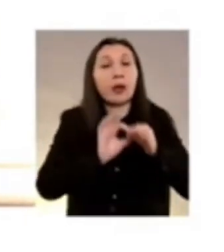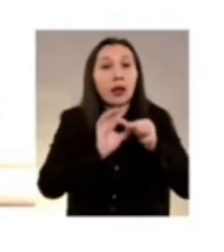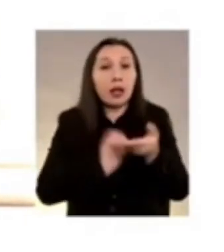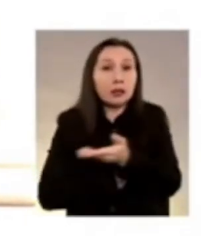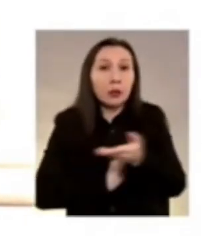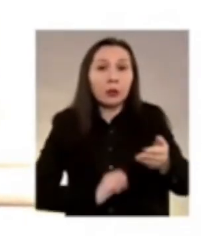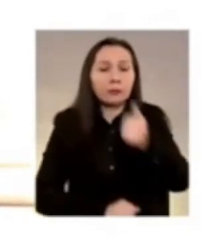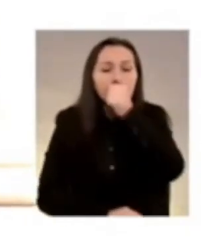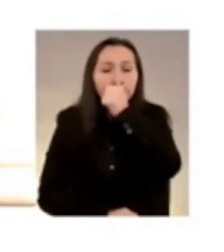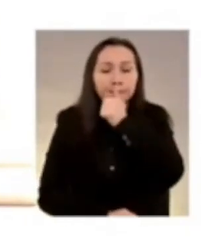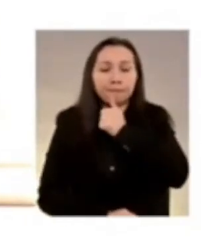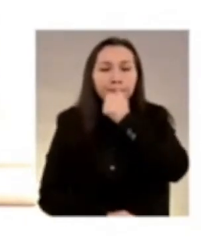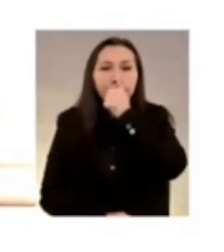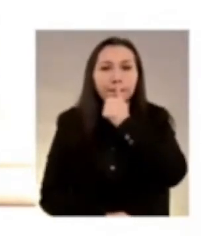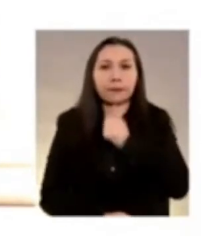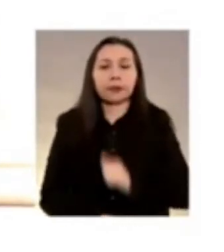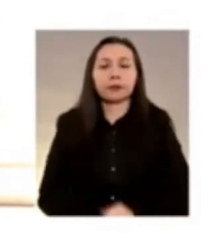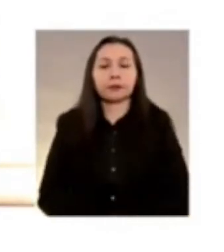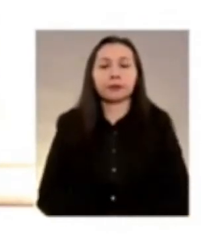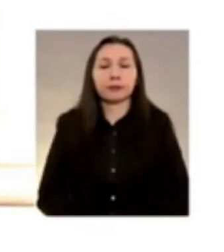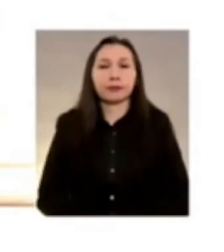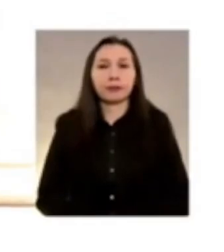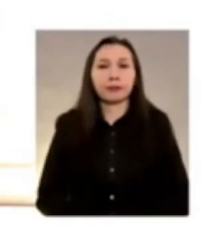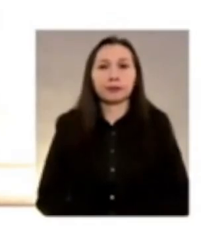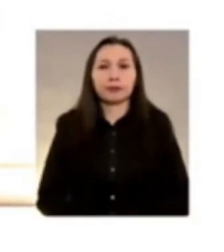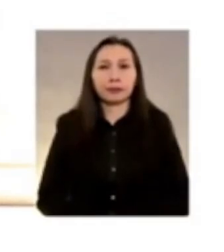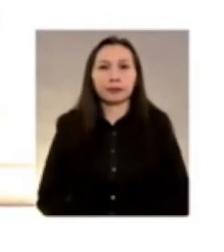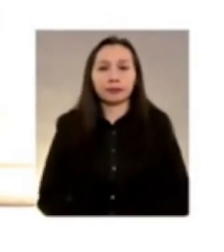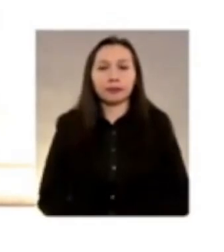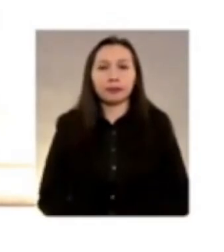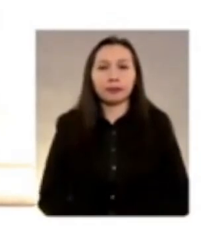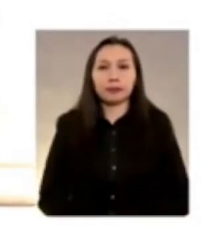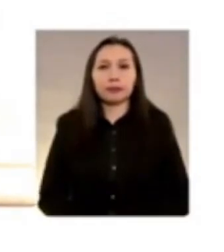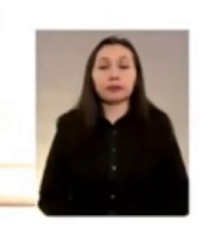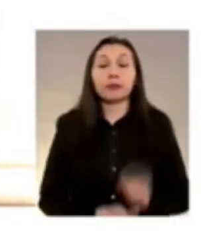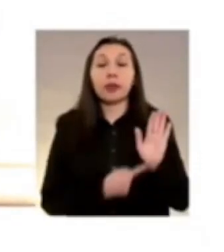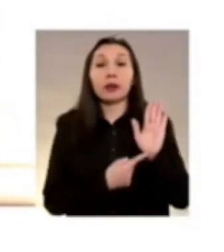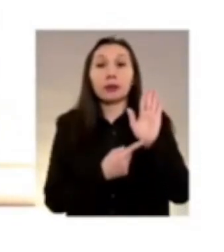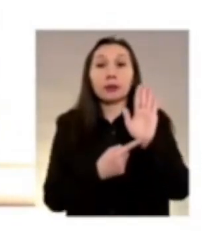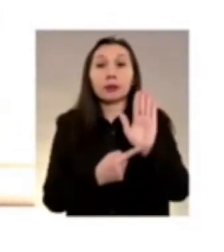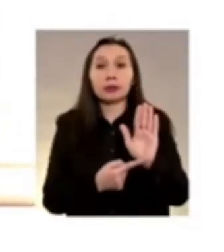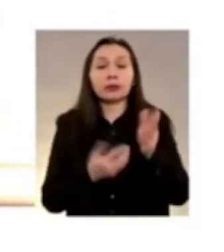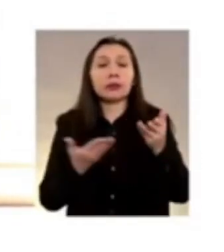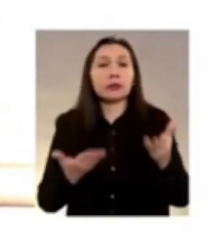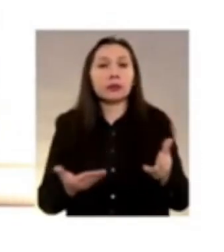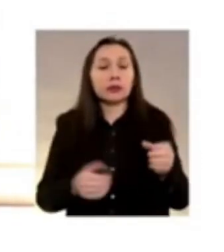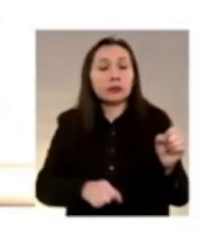la paciencia. Presentamos entonces con mucha emoción a